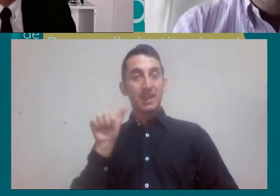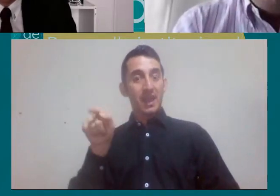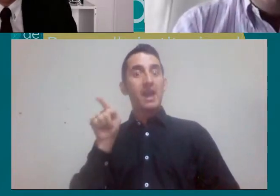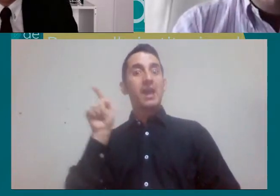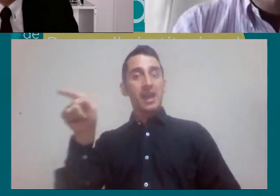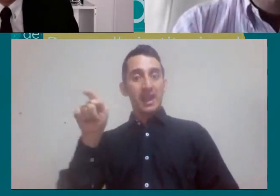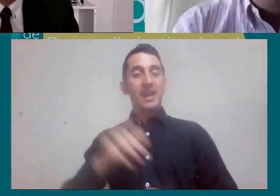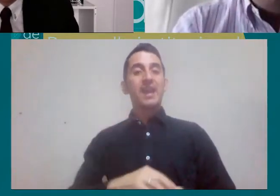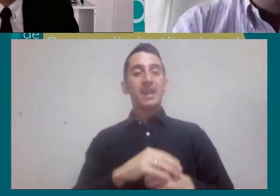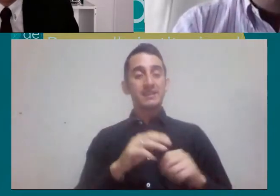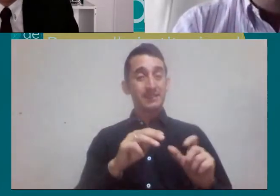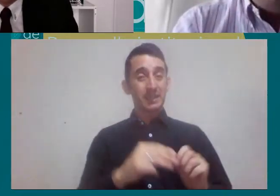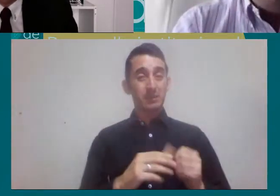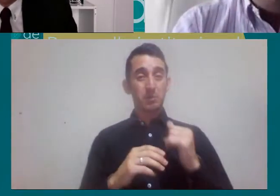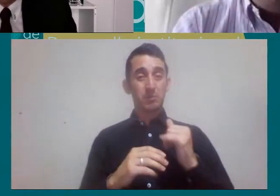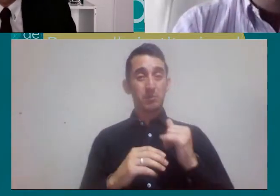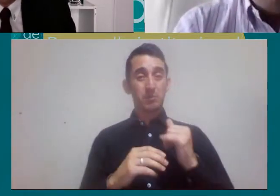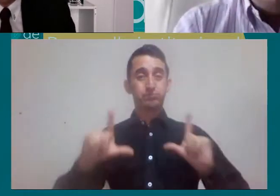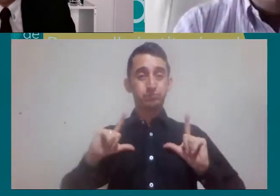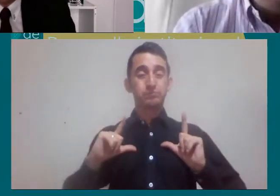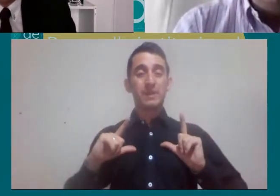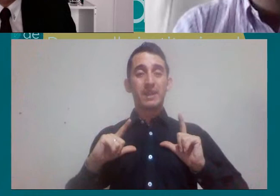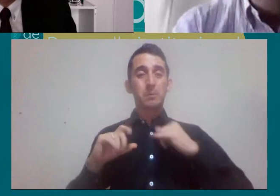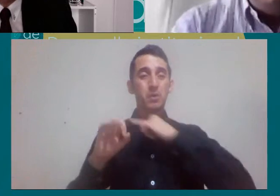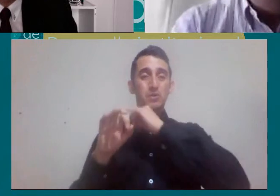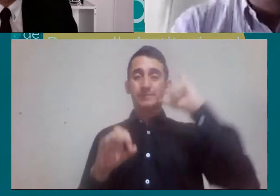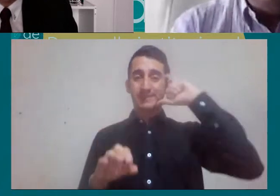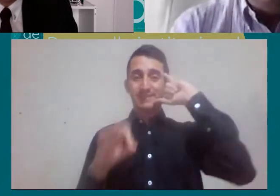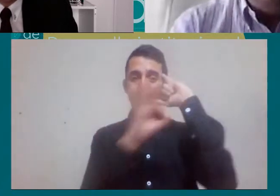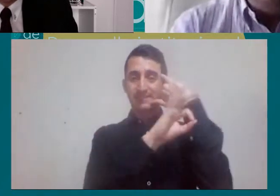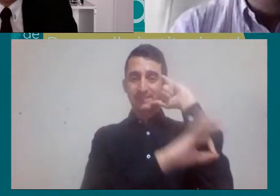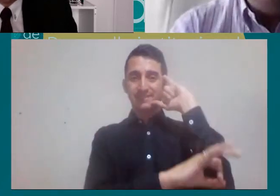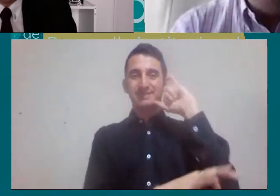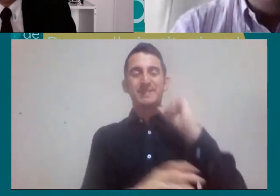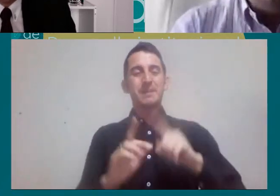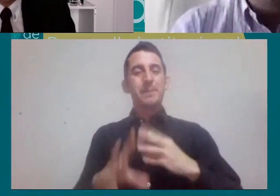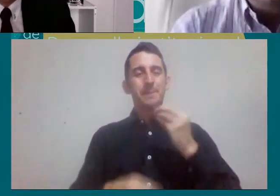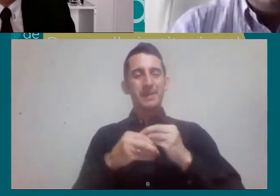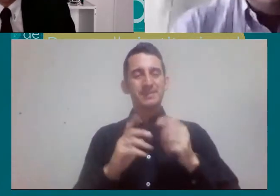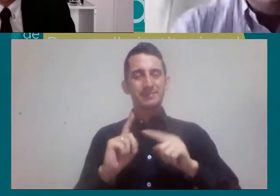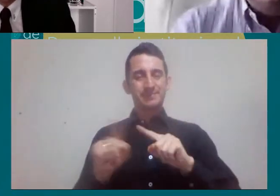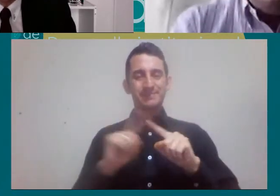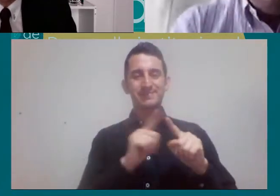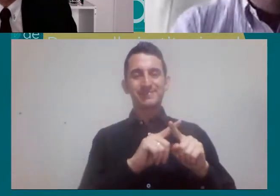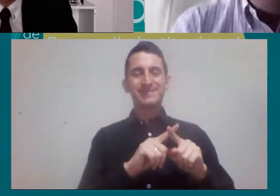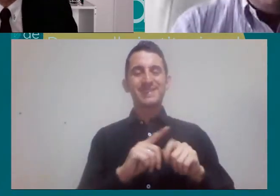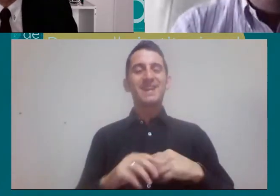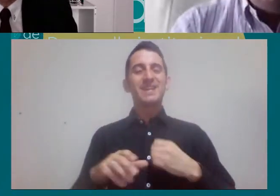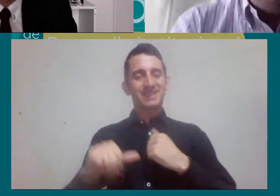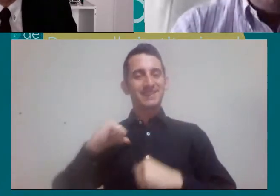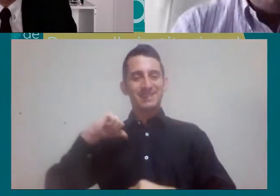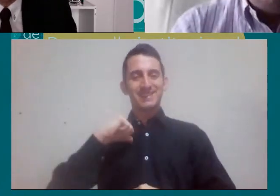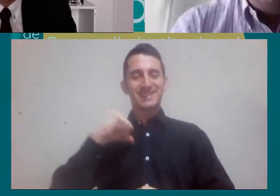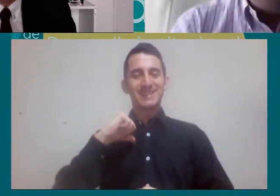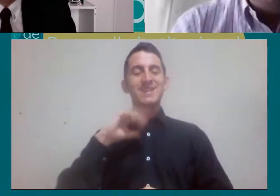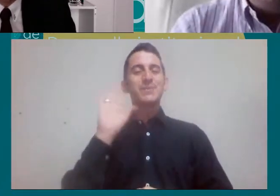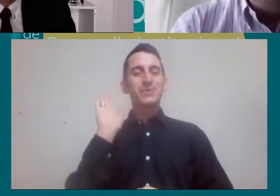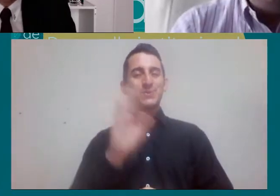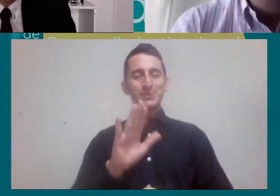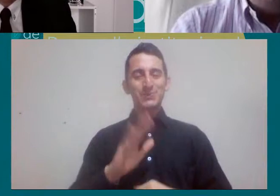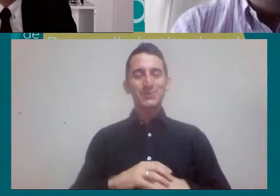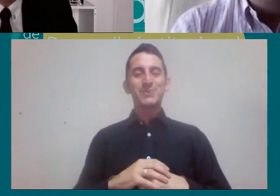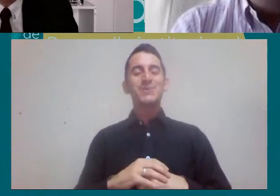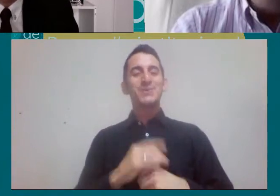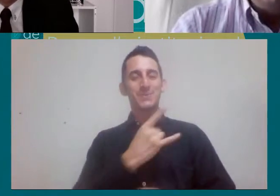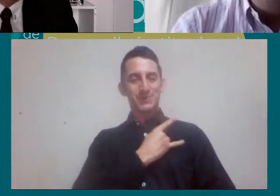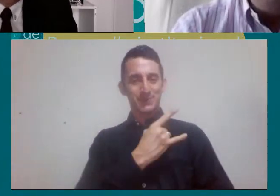en psicopedagogía, es máster en neurodidáctica, tiene una amplia experiencia como docente de educación primaria y